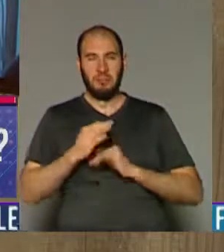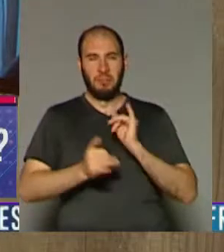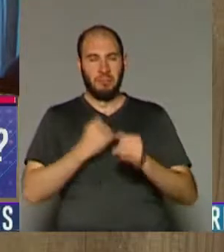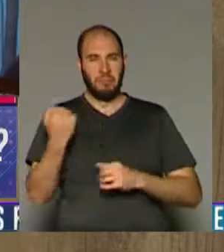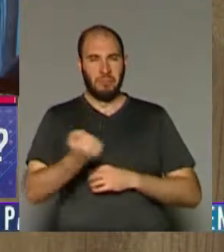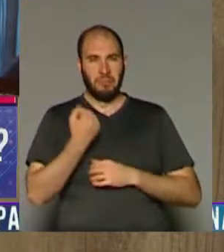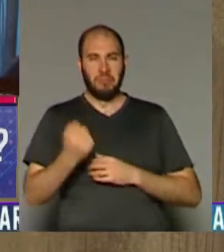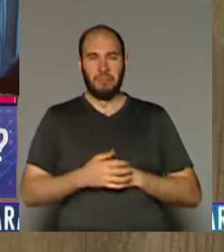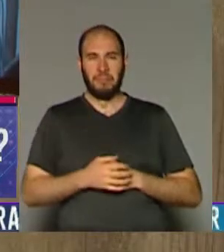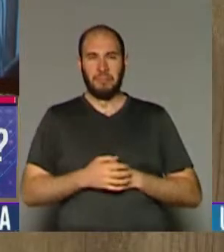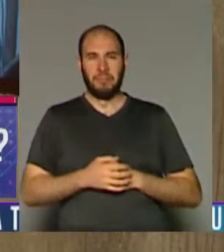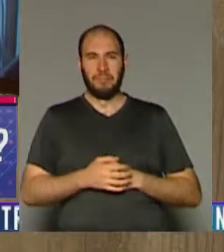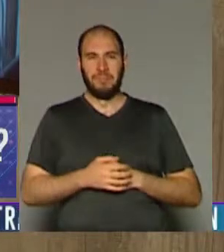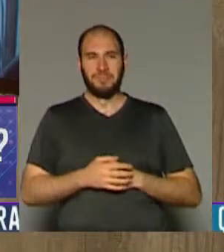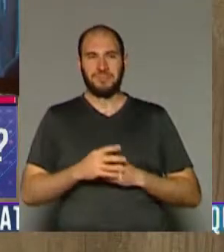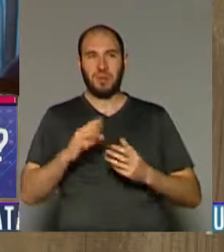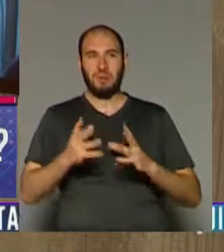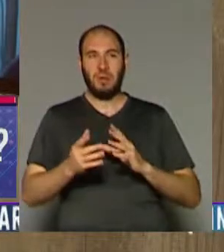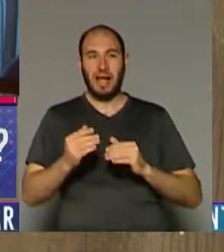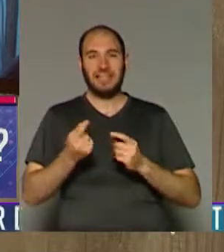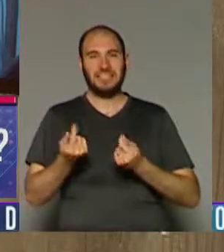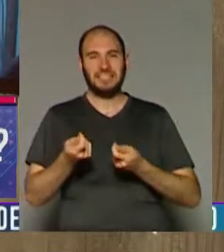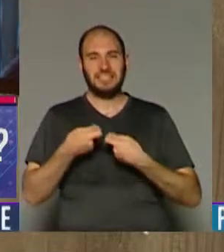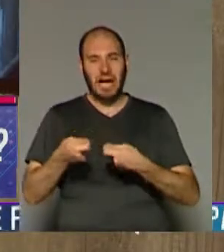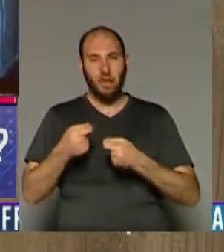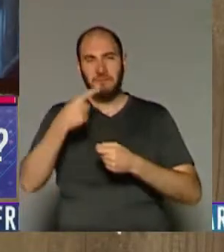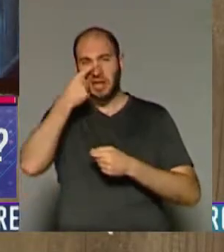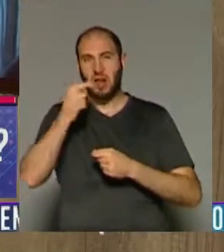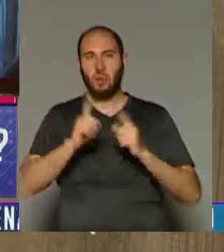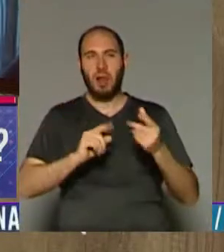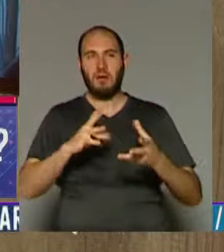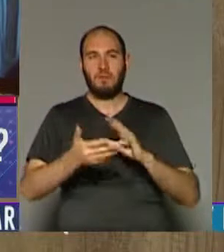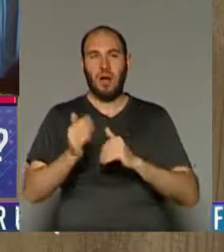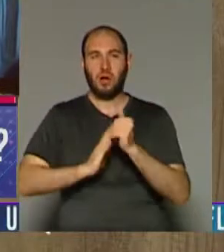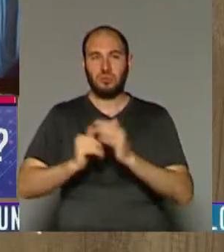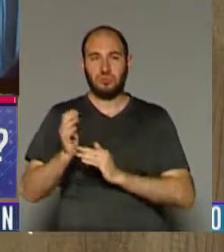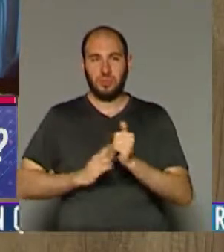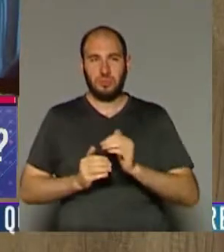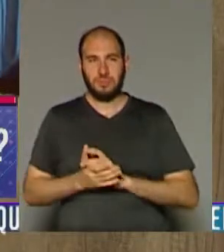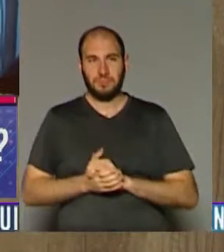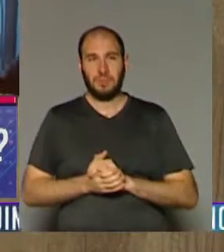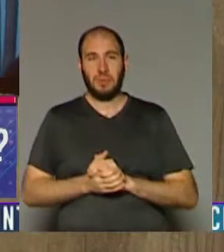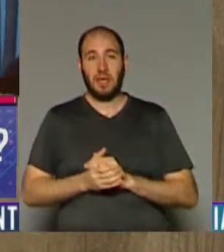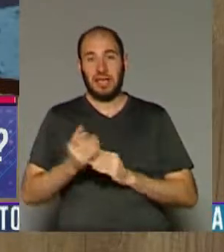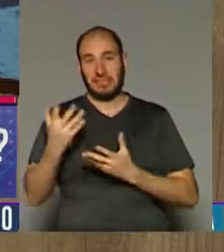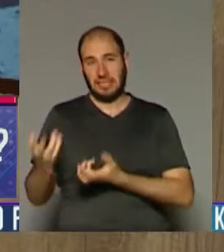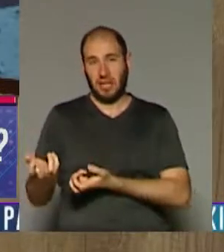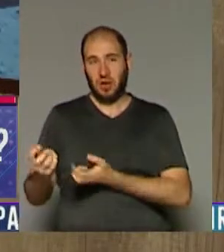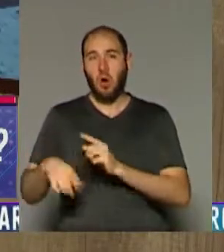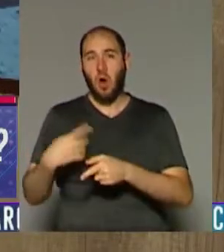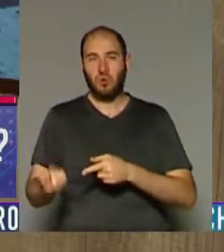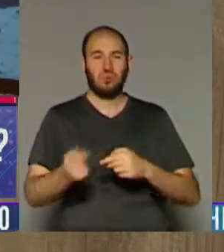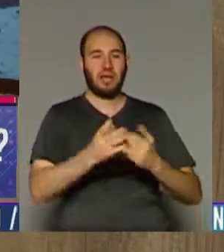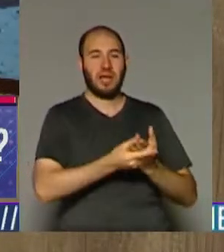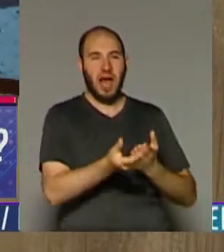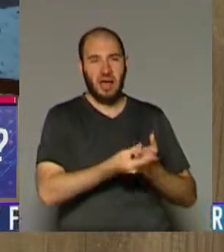destacar es qué tipo de costo tiene final este sistema de construcción en seco y qué tipo de